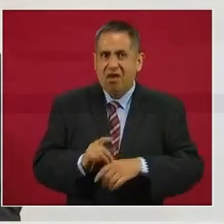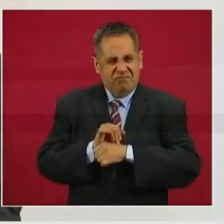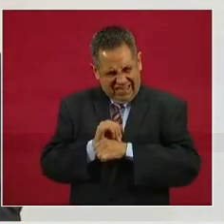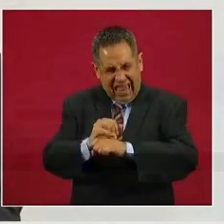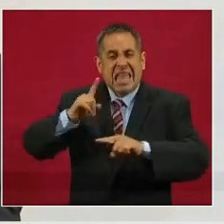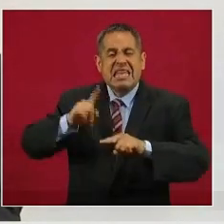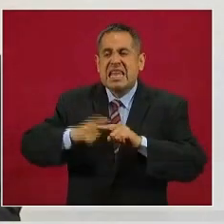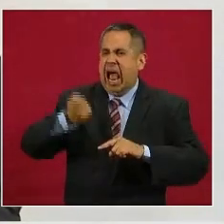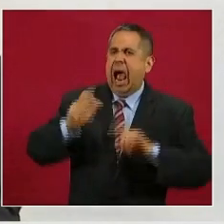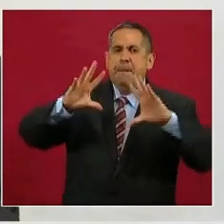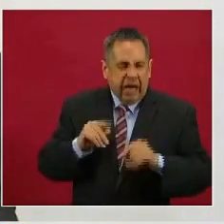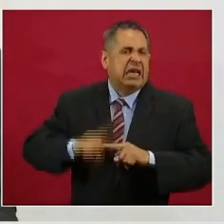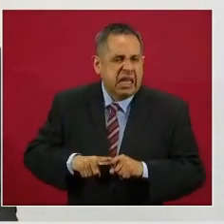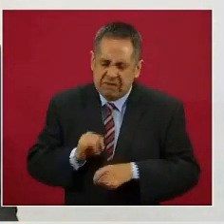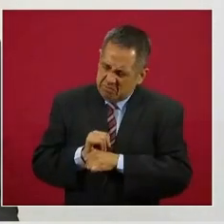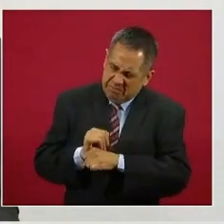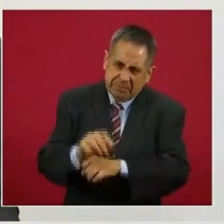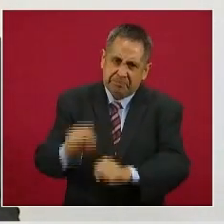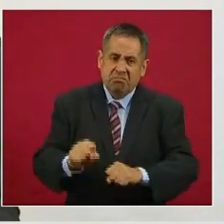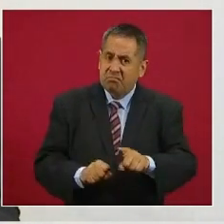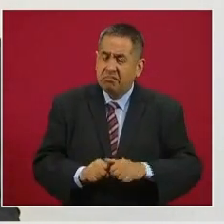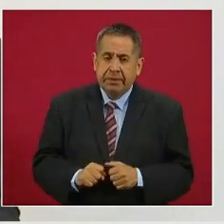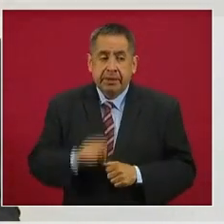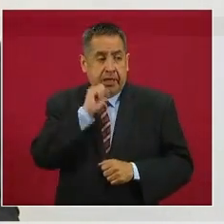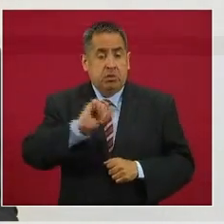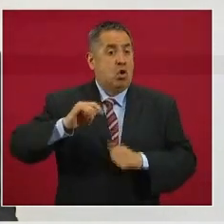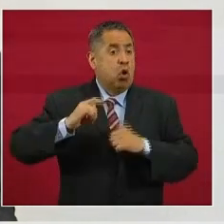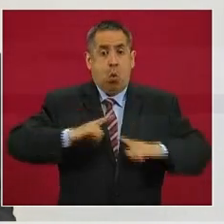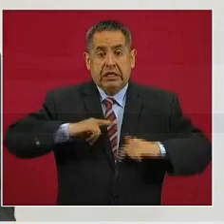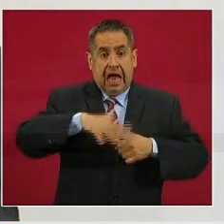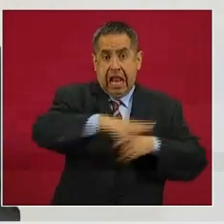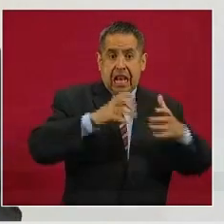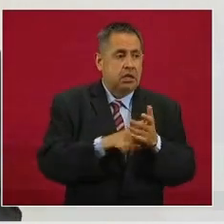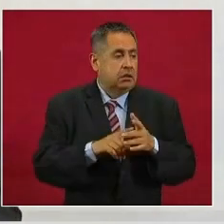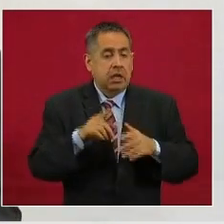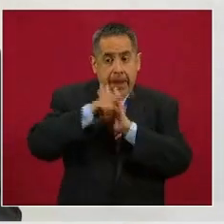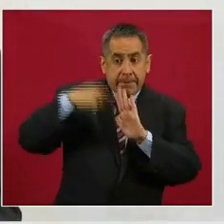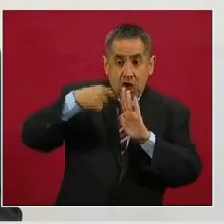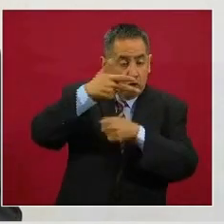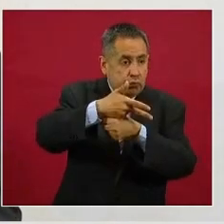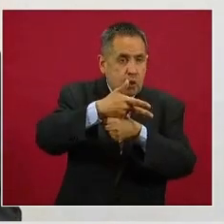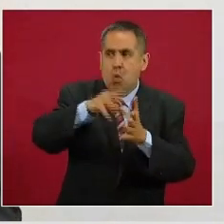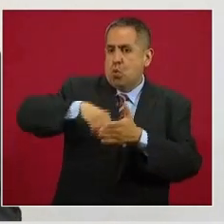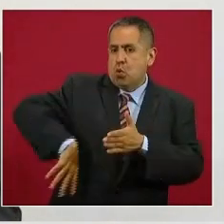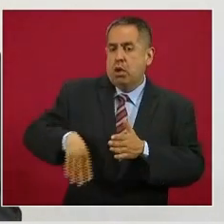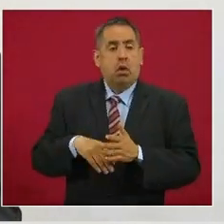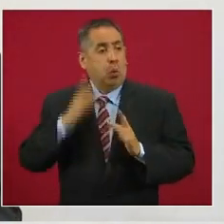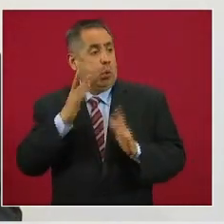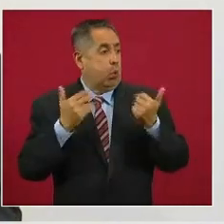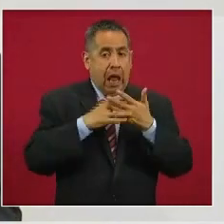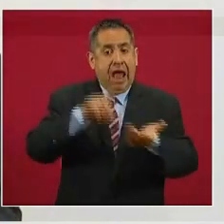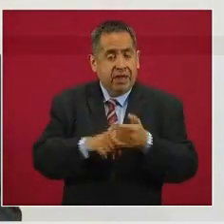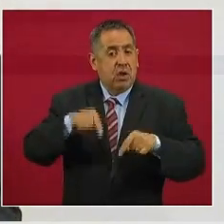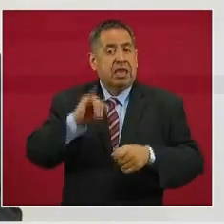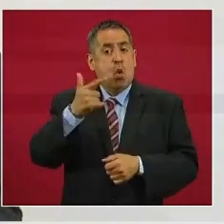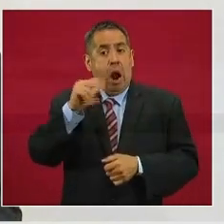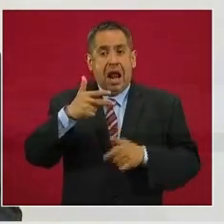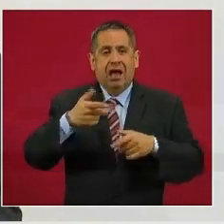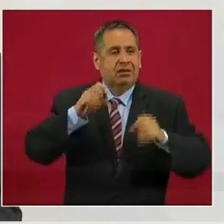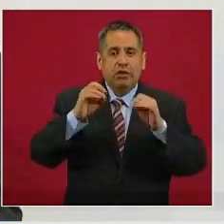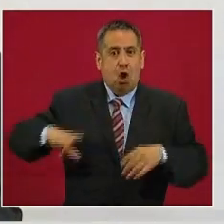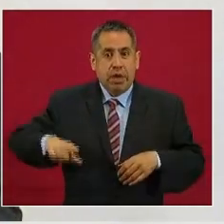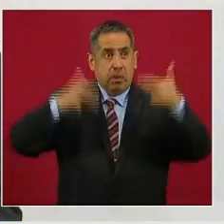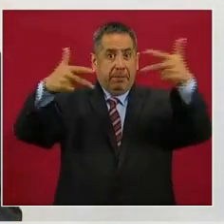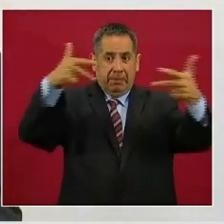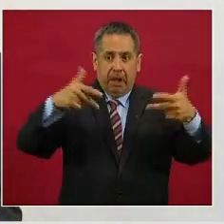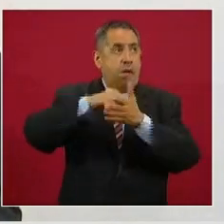investigar hasta sus últimas consecuencias. Se ha señalado también que autoridades judiciales locales ocultaron videos que testimonian los hechos ocurridos en el Palacio de Justicia Estatal en Iguala. Y al